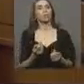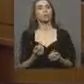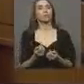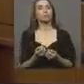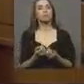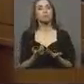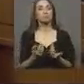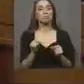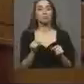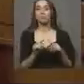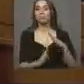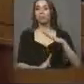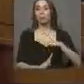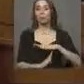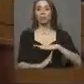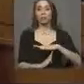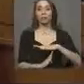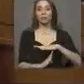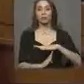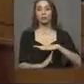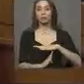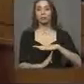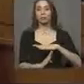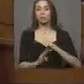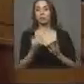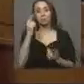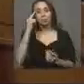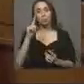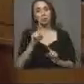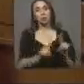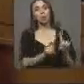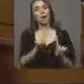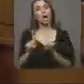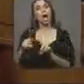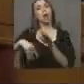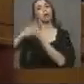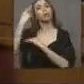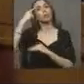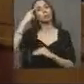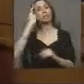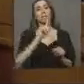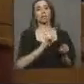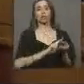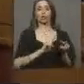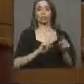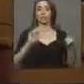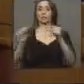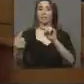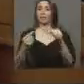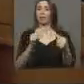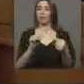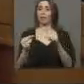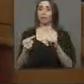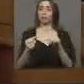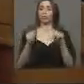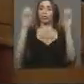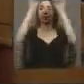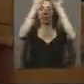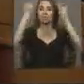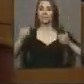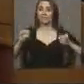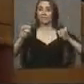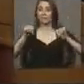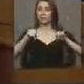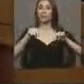Y claro, eso quedó pendiente. Pero más de alguno pensó que mientras no se hiciese esa discusión de lo estructural, no valía la